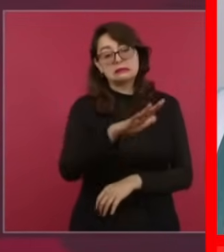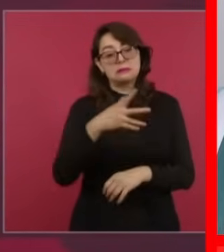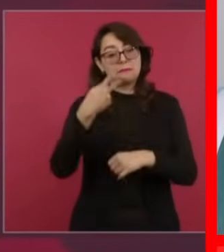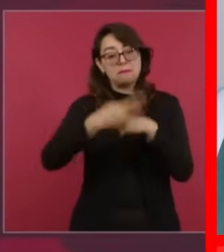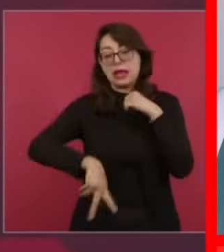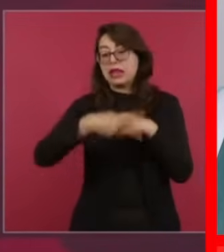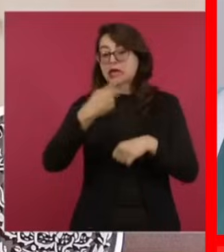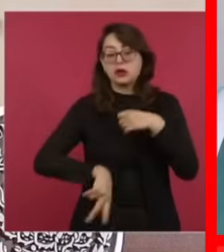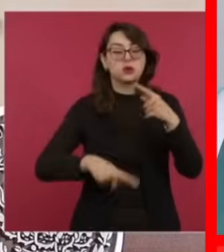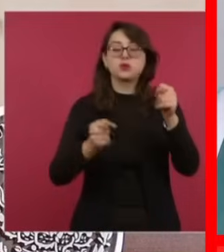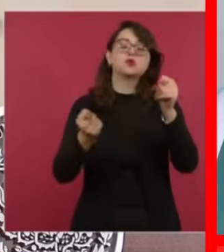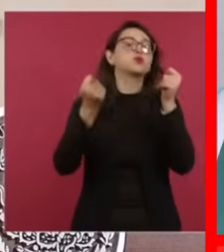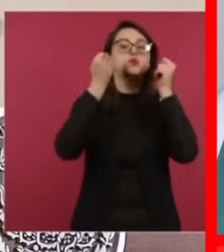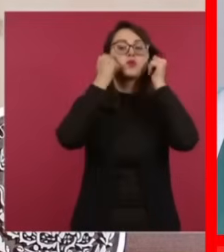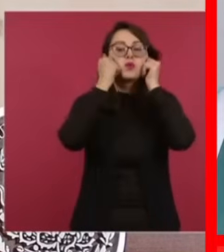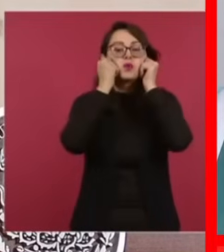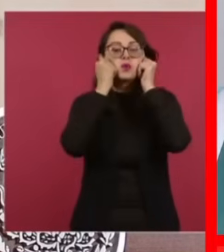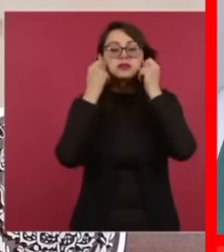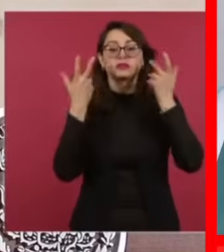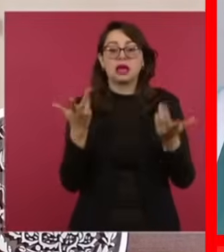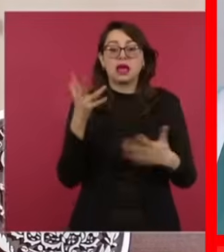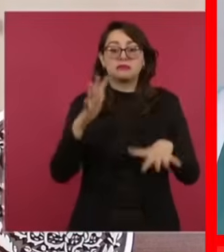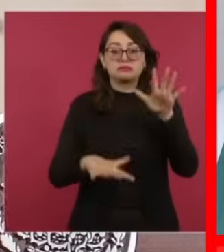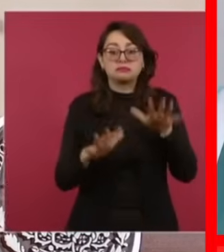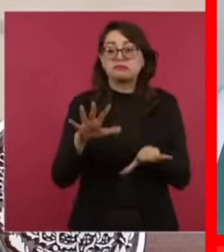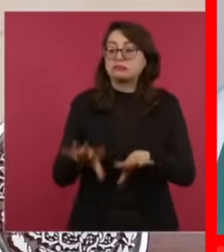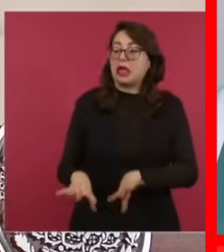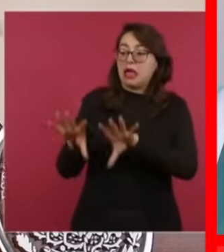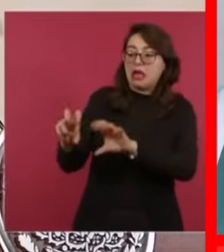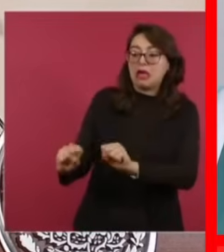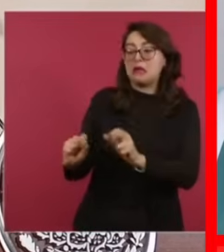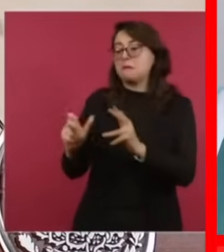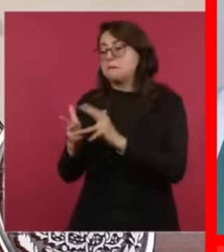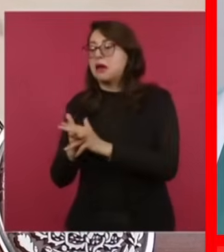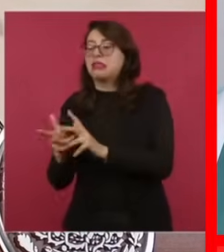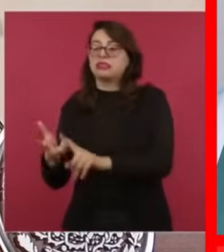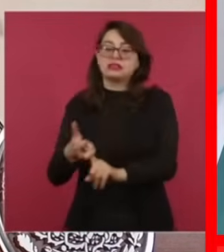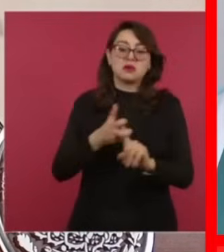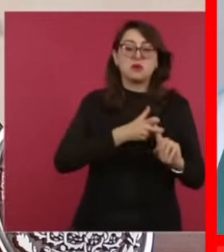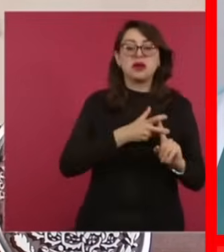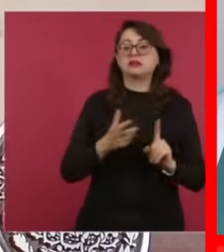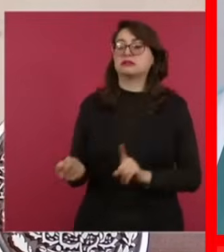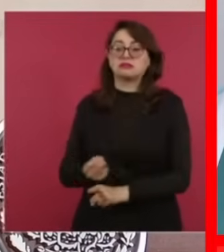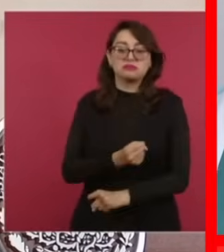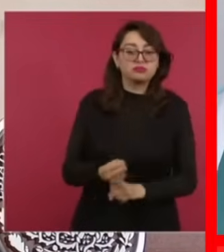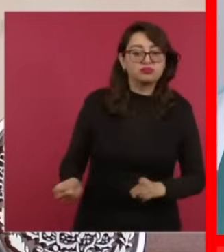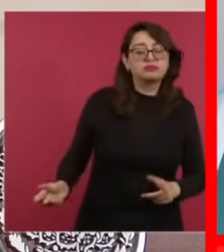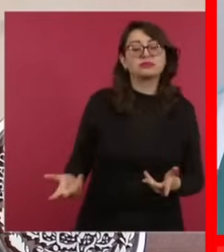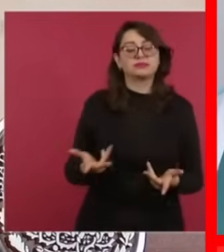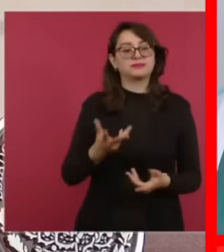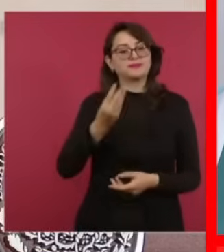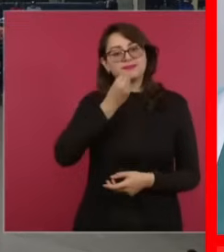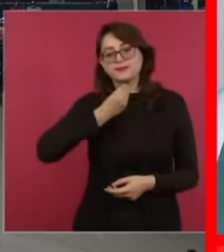activen la campanita de notificaciones y que nos regalen un like para que le lleguemos a más personas con toda esta información de en sus